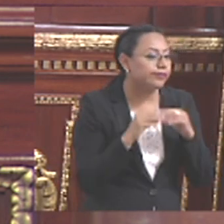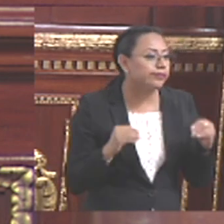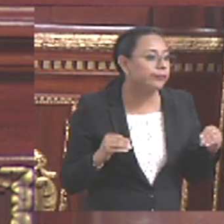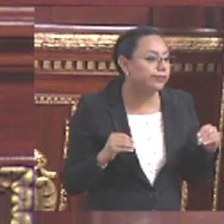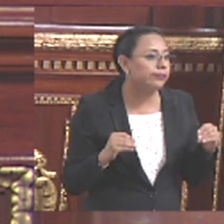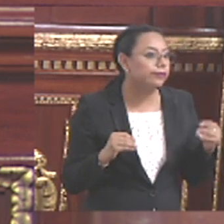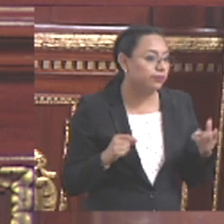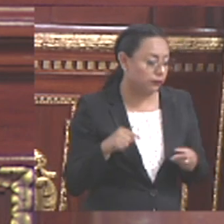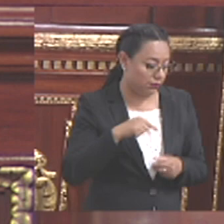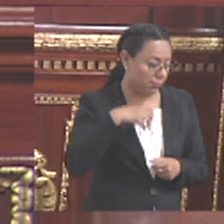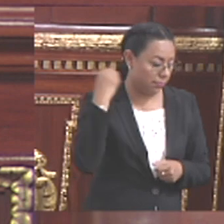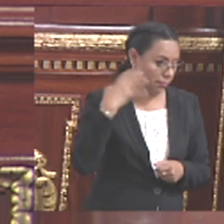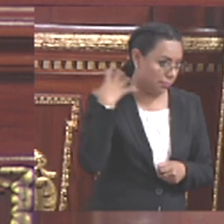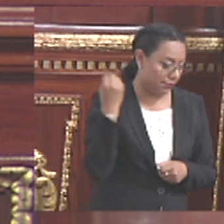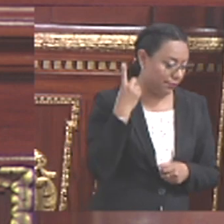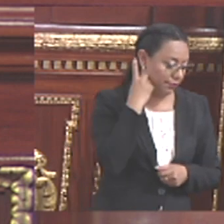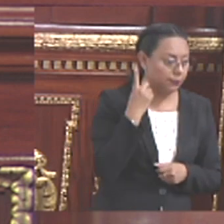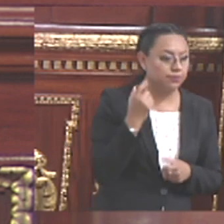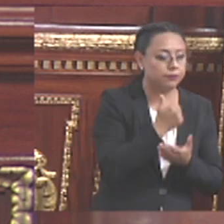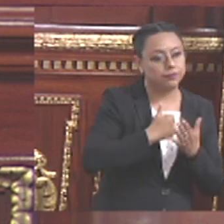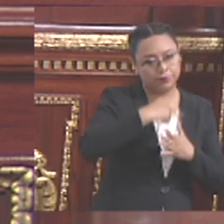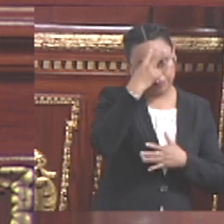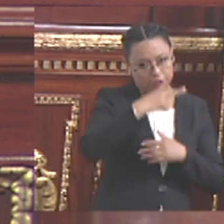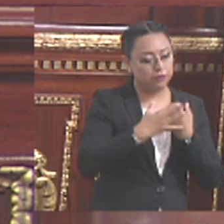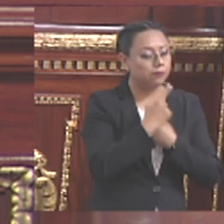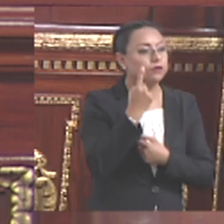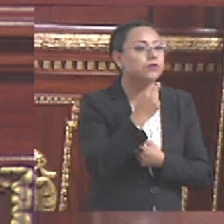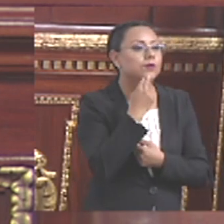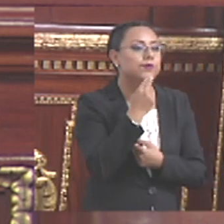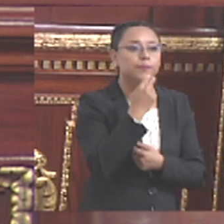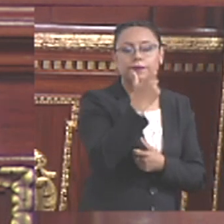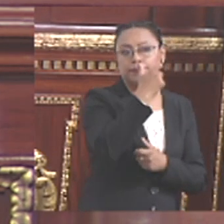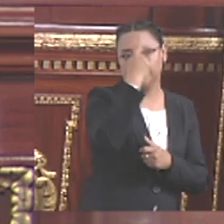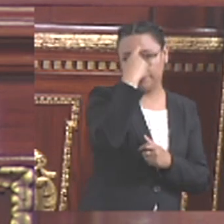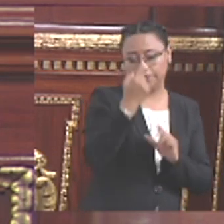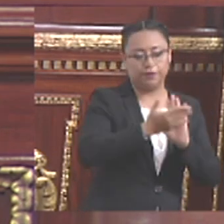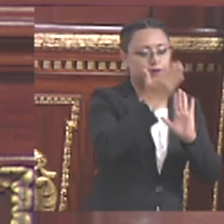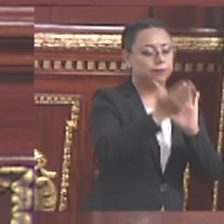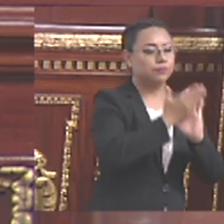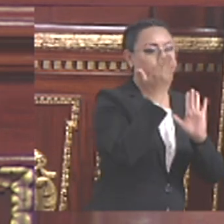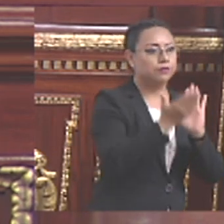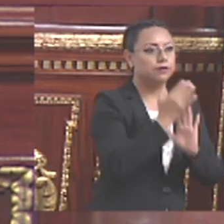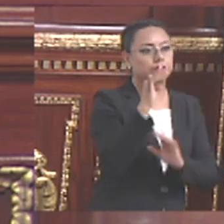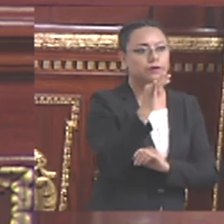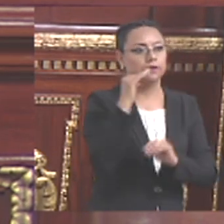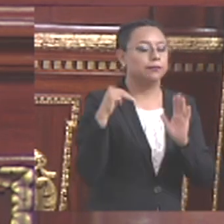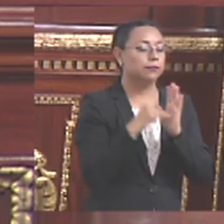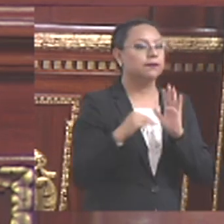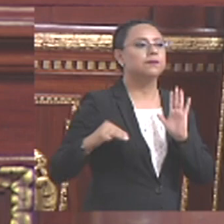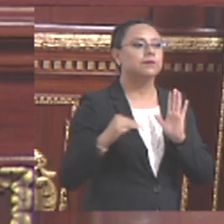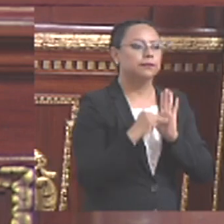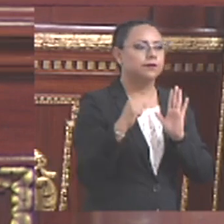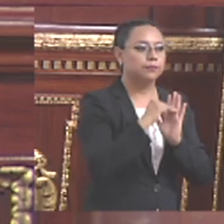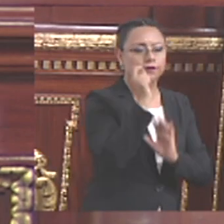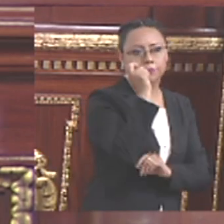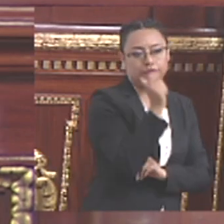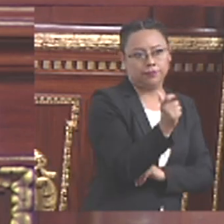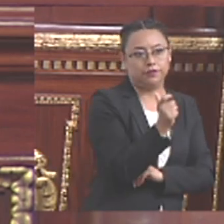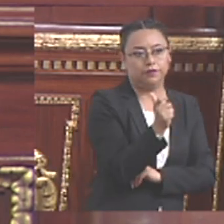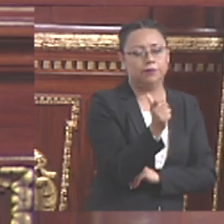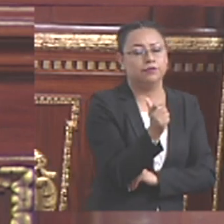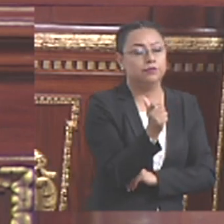Distrito Federal por el manejo de los recursos de la reconstrucción, 14,000 millones de pesos en el que